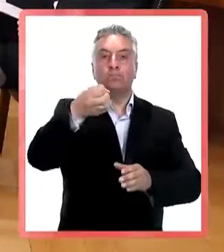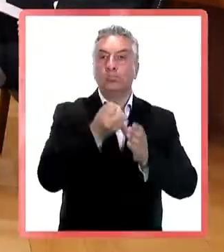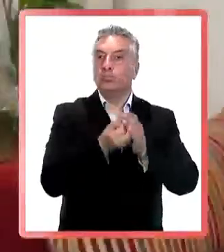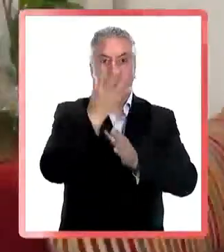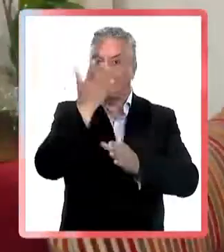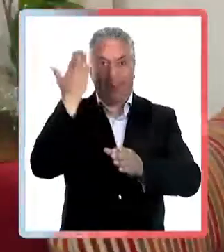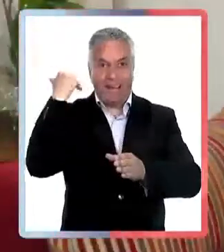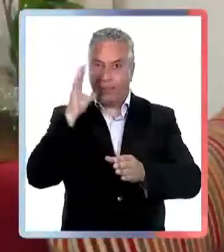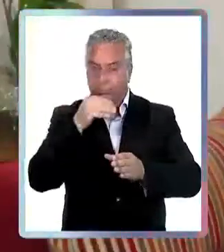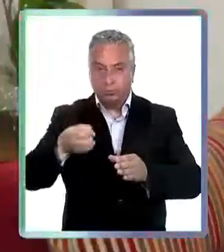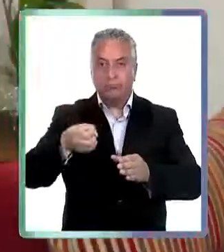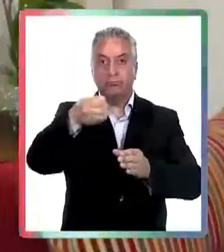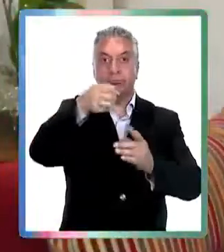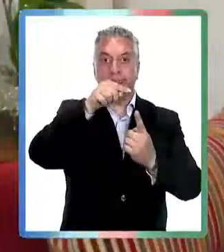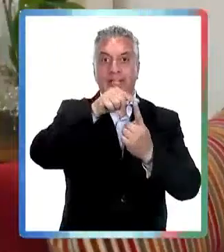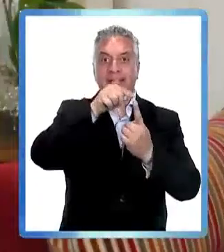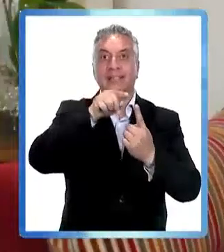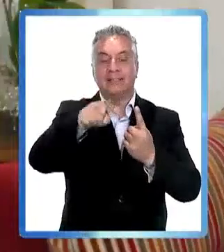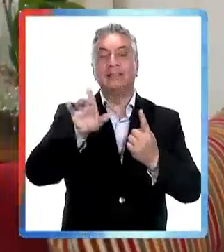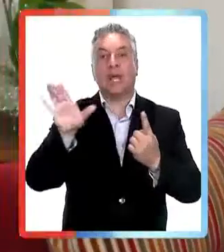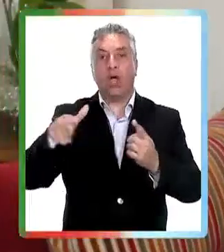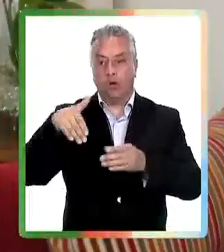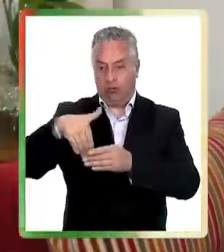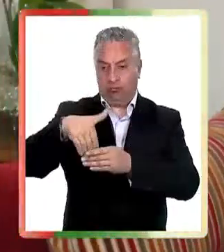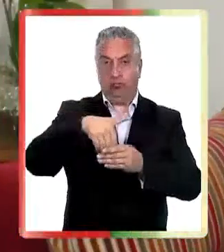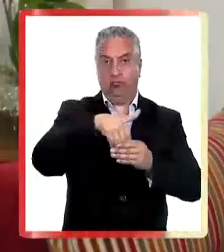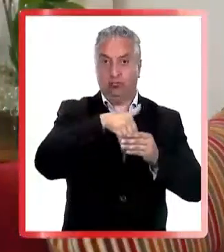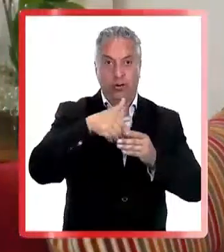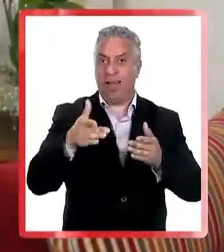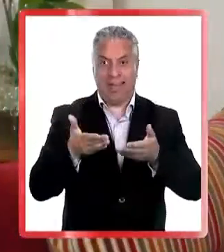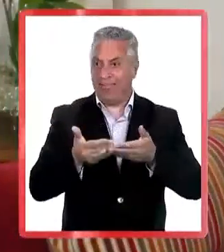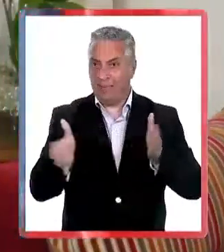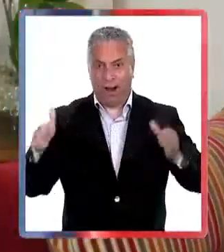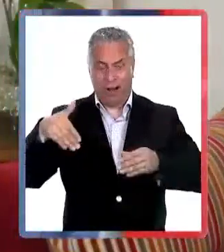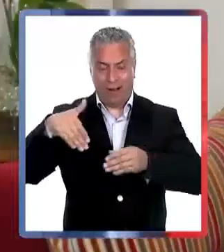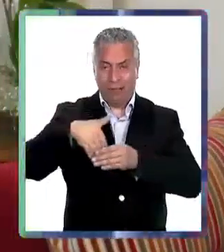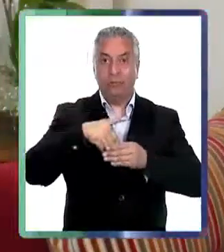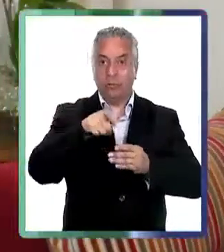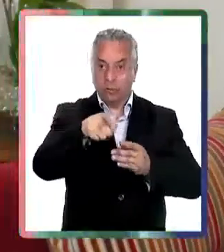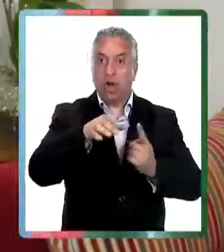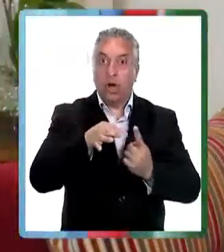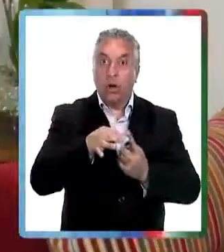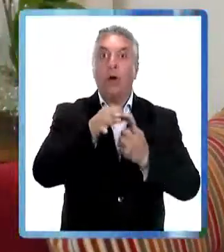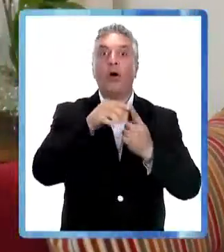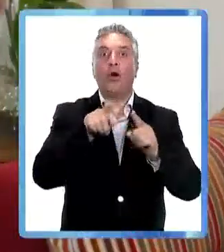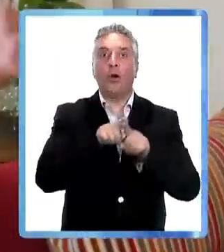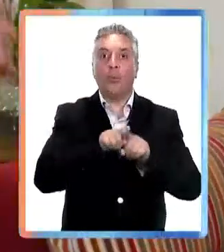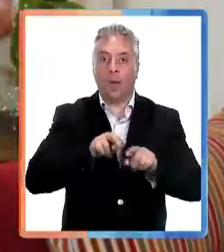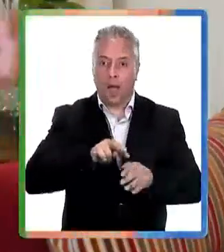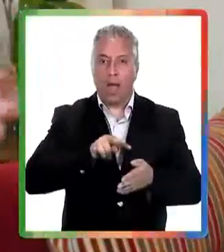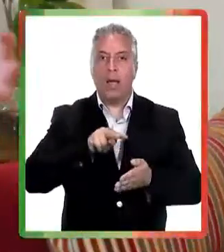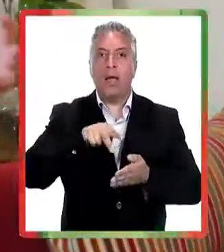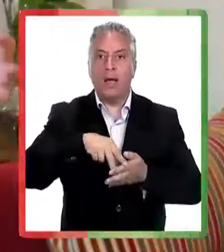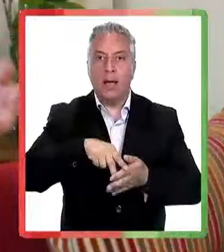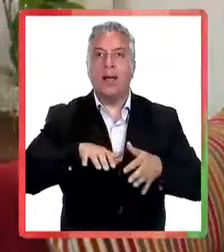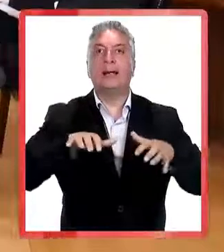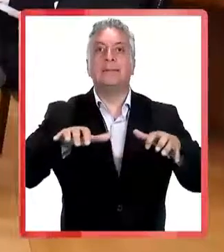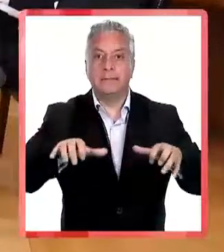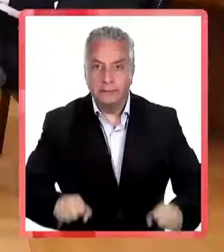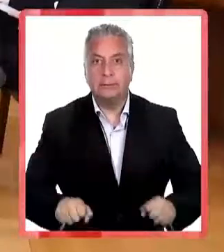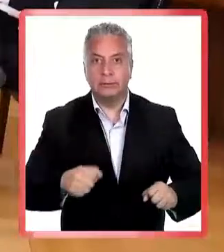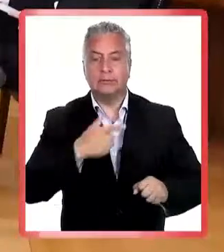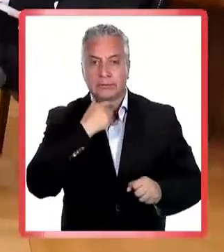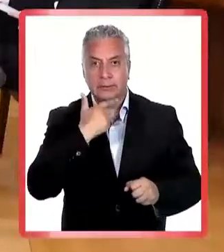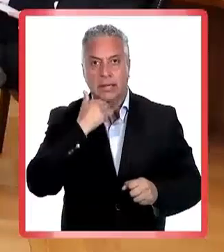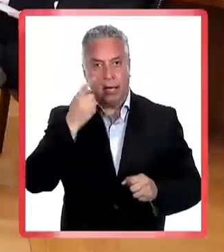gobernador que es representante del pueblo, ha sido elegido democráticamente, pero es un gobernador que se está instalando,